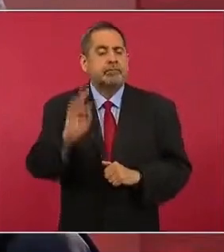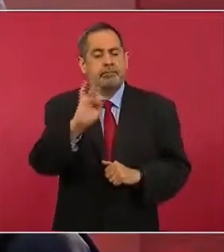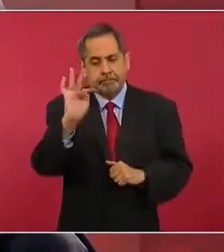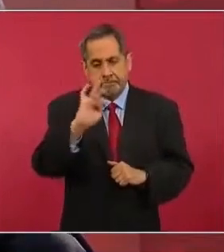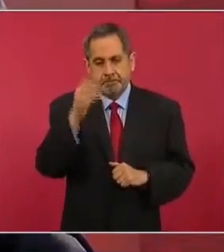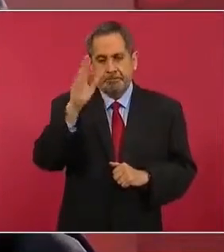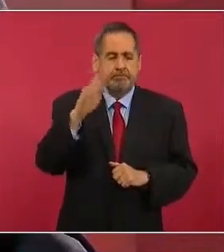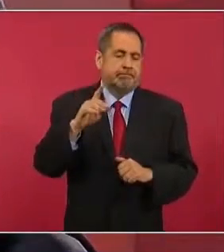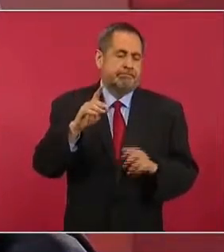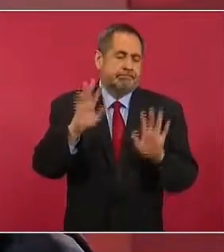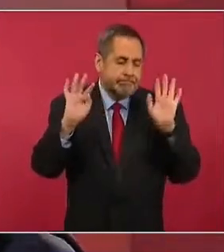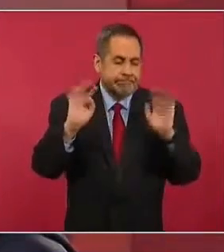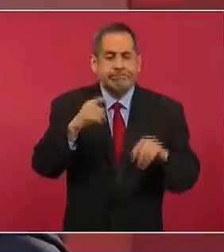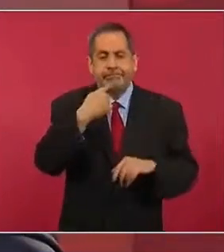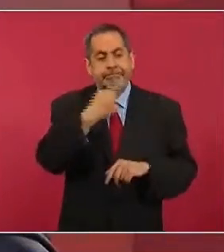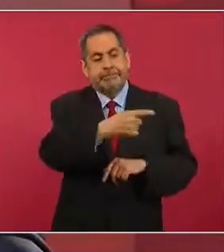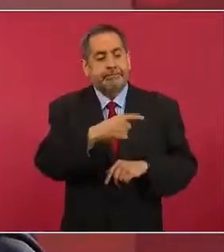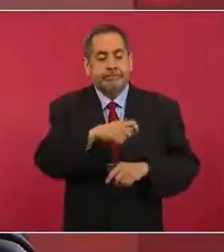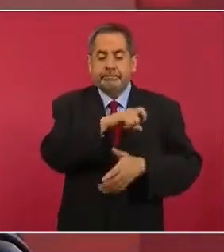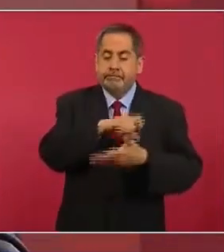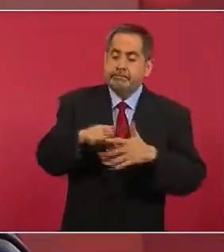que iba a costar 300,000,